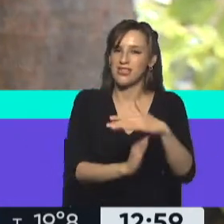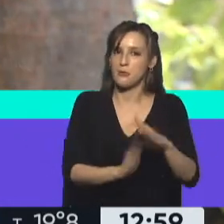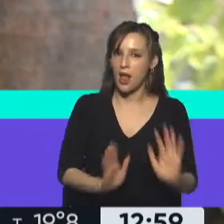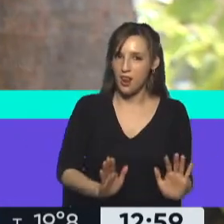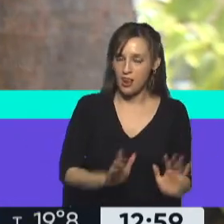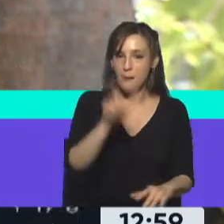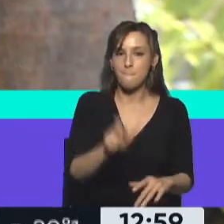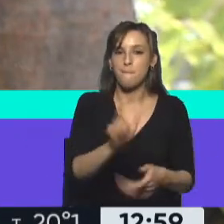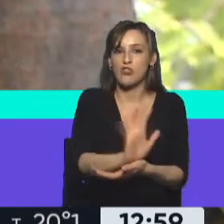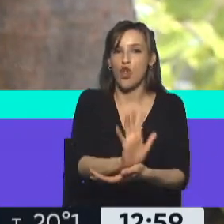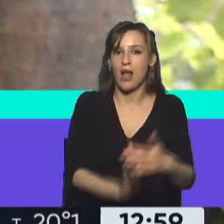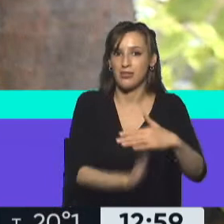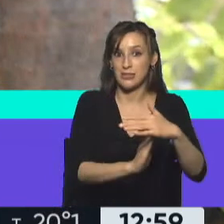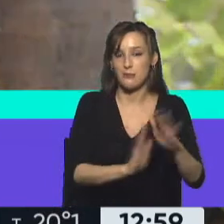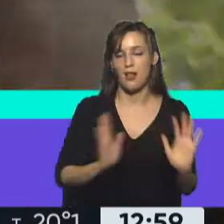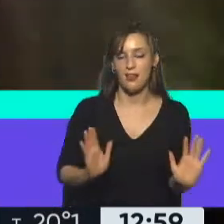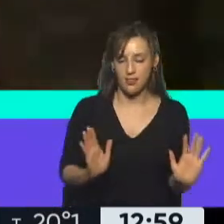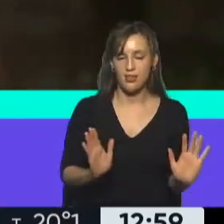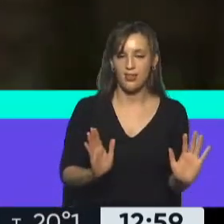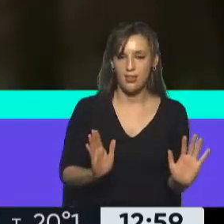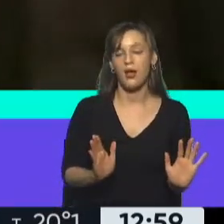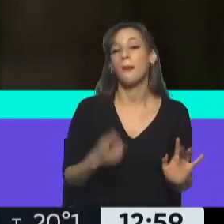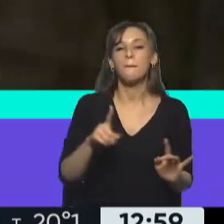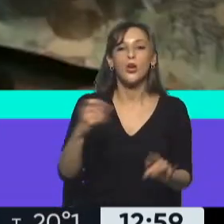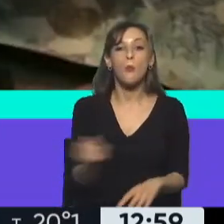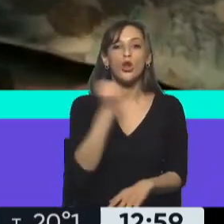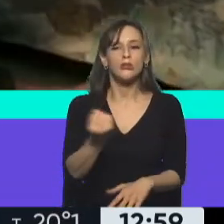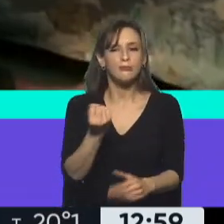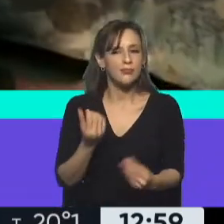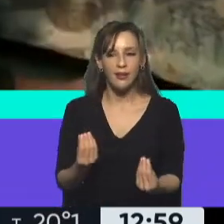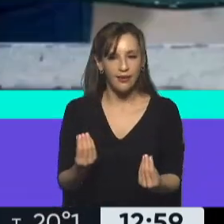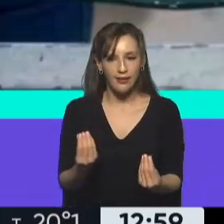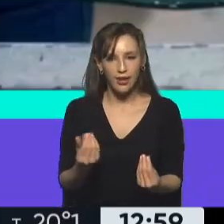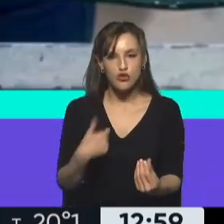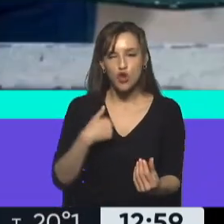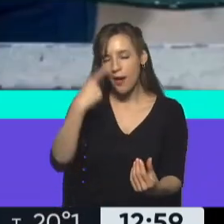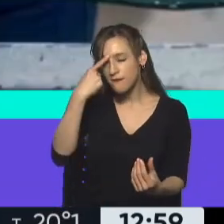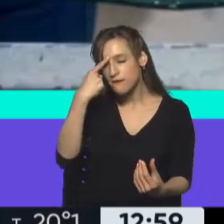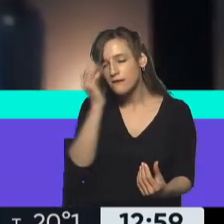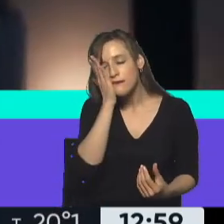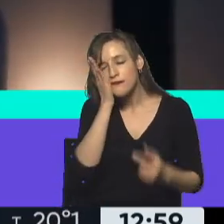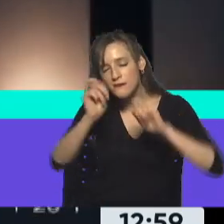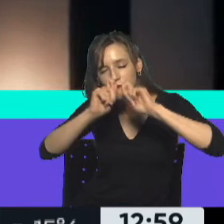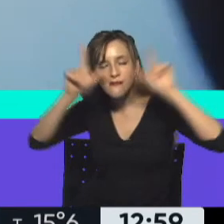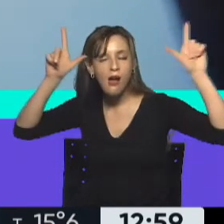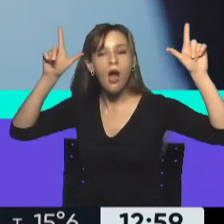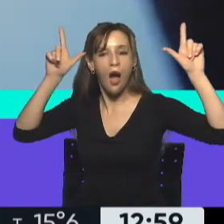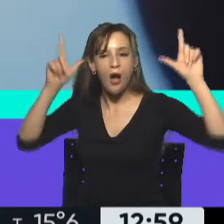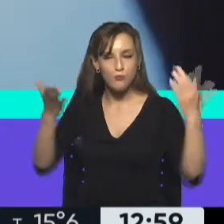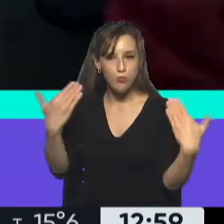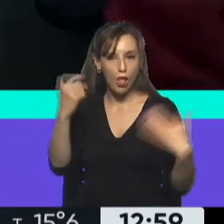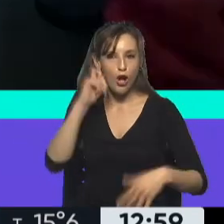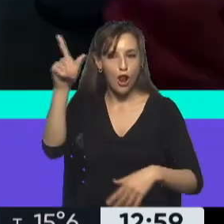porque es el final de la película, pero lo importante era que esa emoción, para yo ya la veía cinematográficamente. Y la verdad que